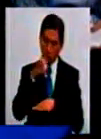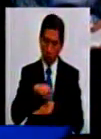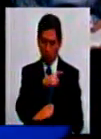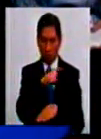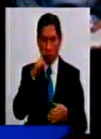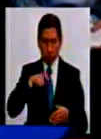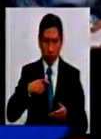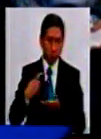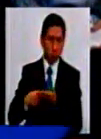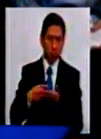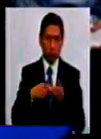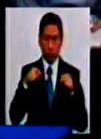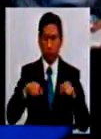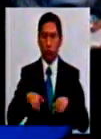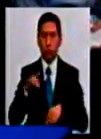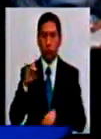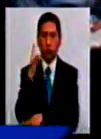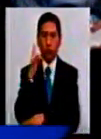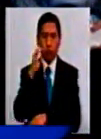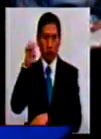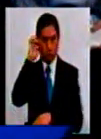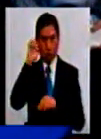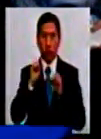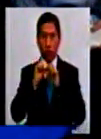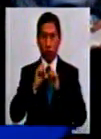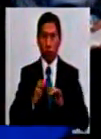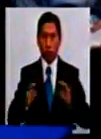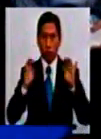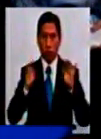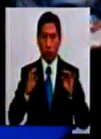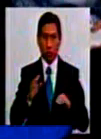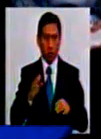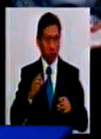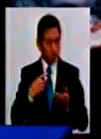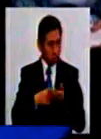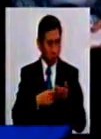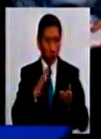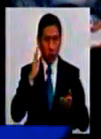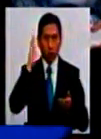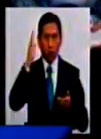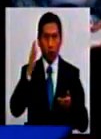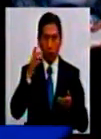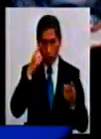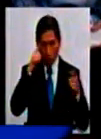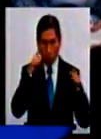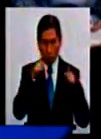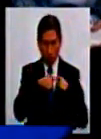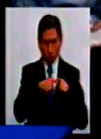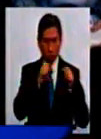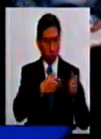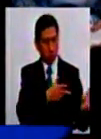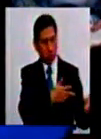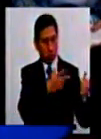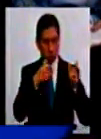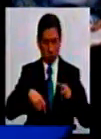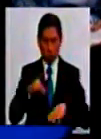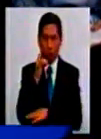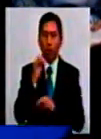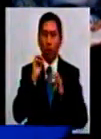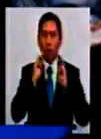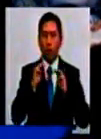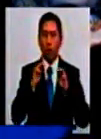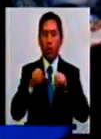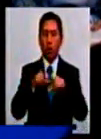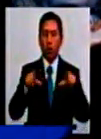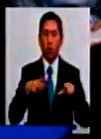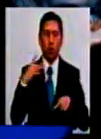de negociar con el Estado plurinacional de Bolivia con miras a alcanzar un acuerdo por el que se conceda a Bolivia pleno acceso